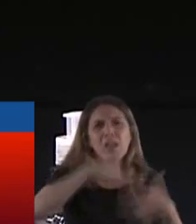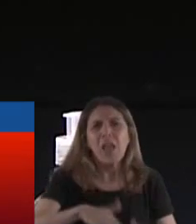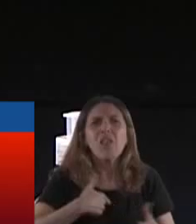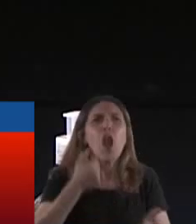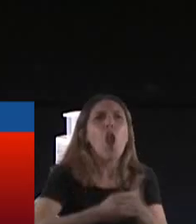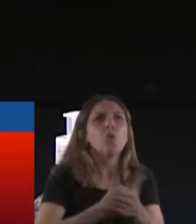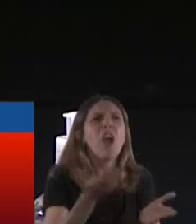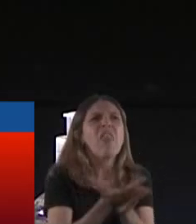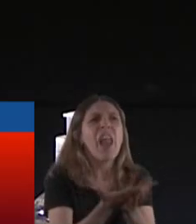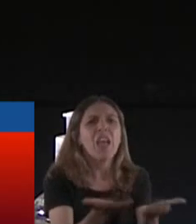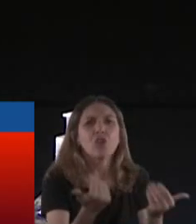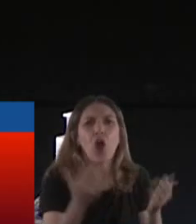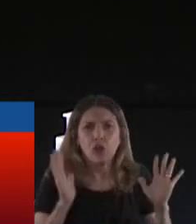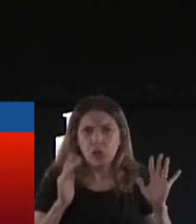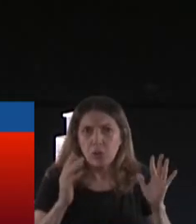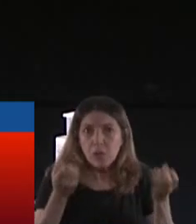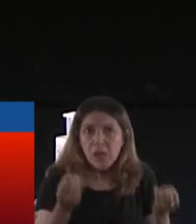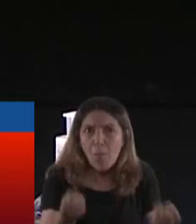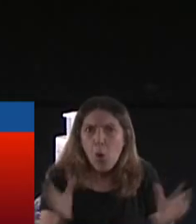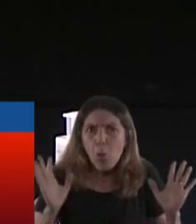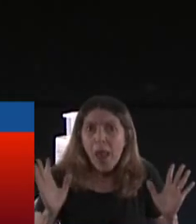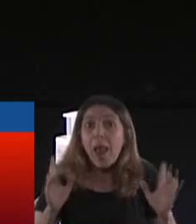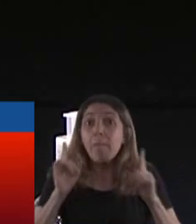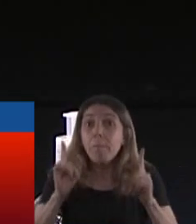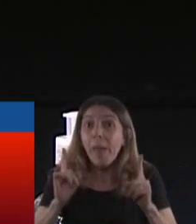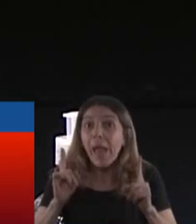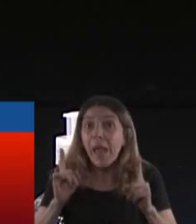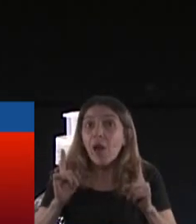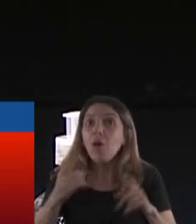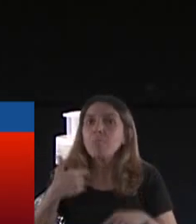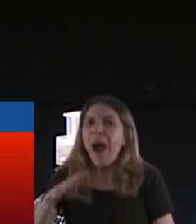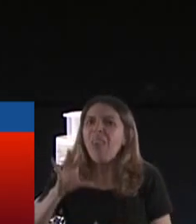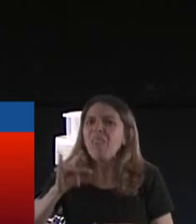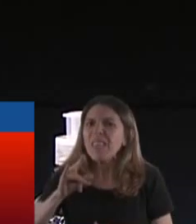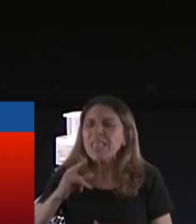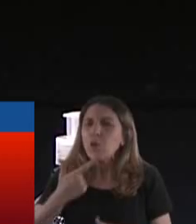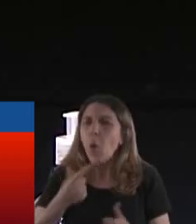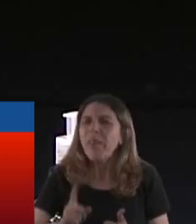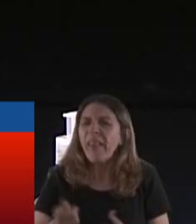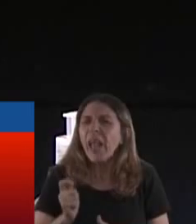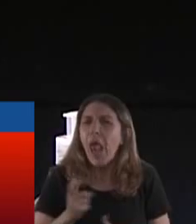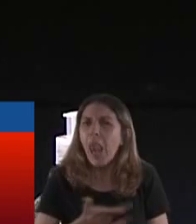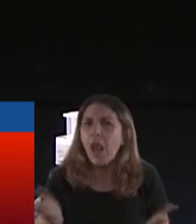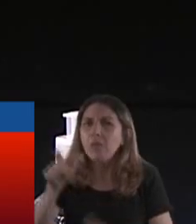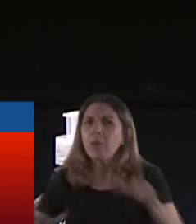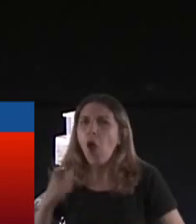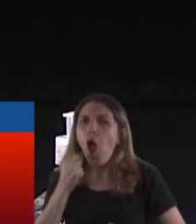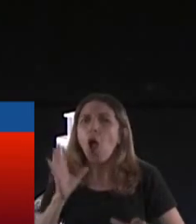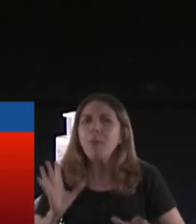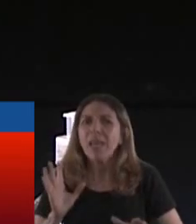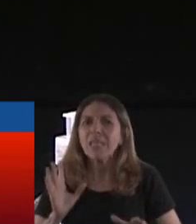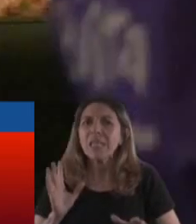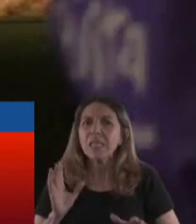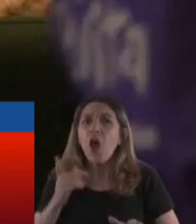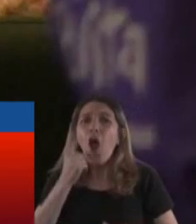espacio, y bien que lo hacen. Pero los que más resisten de entenderlo el tema son los hombres. Son los que